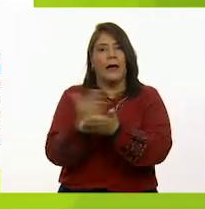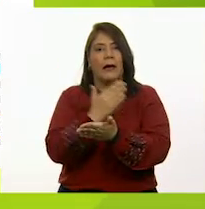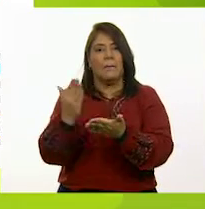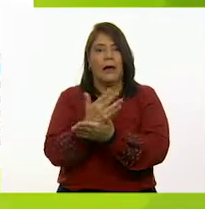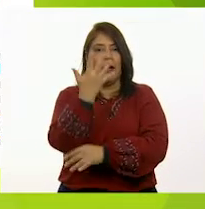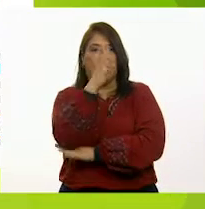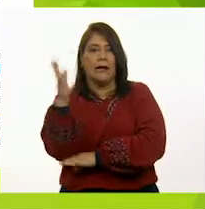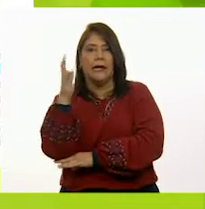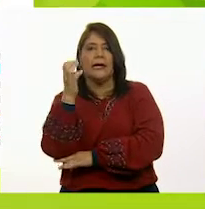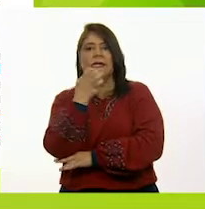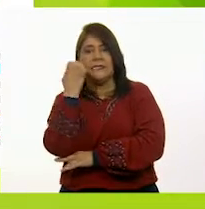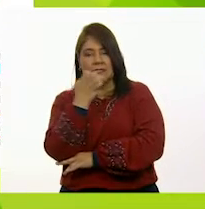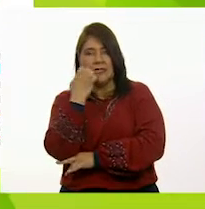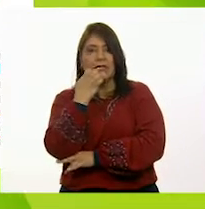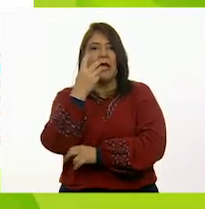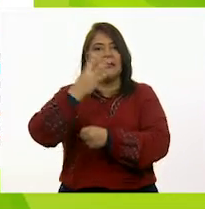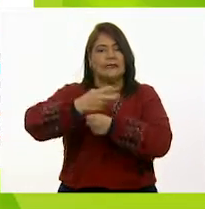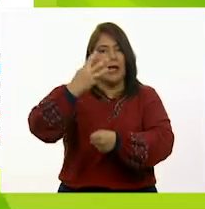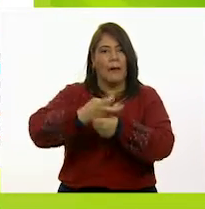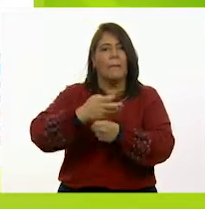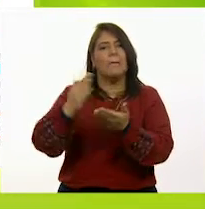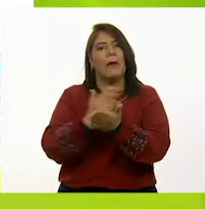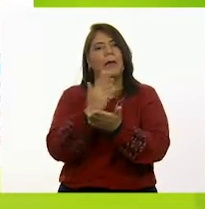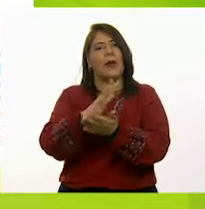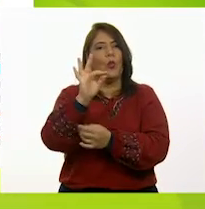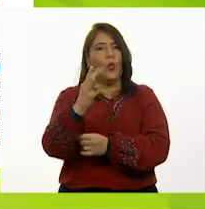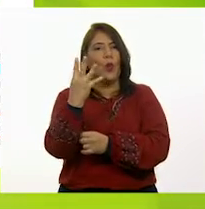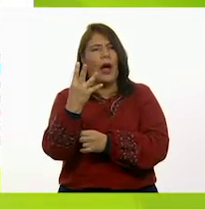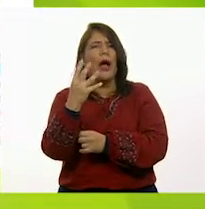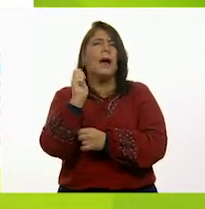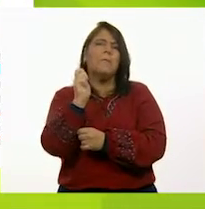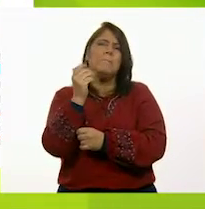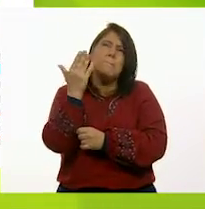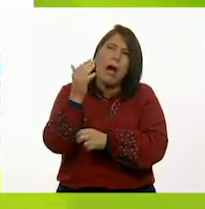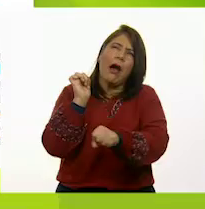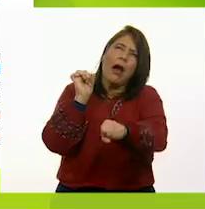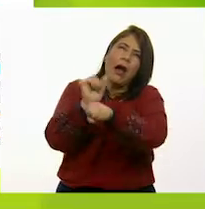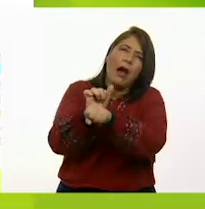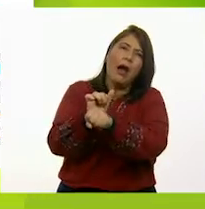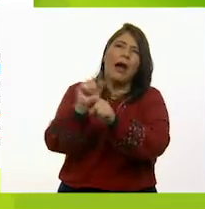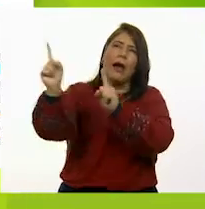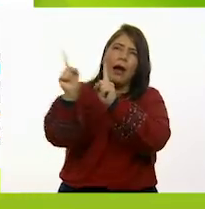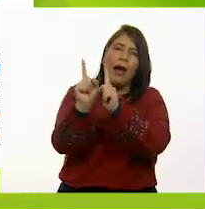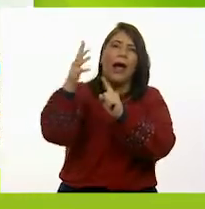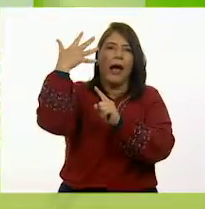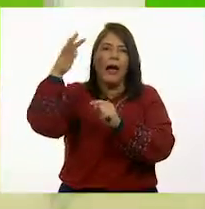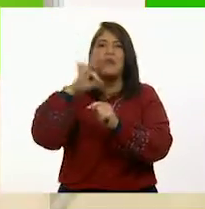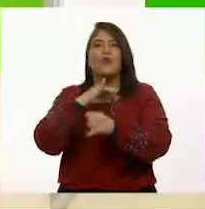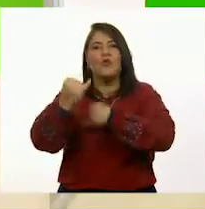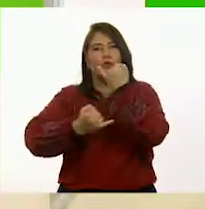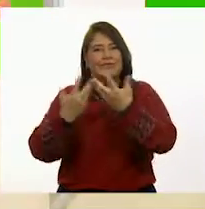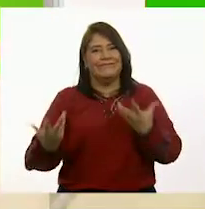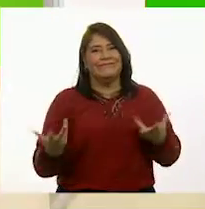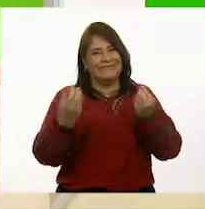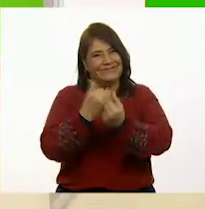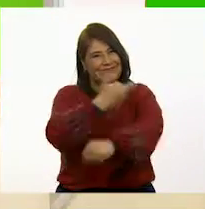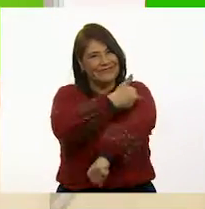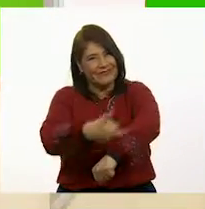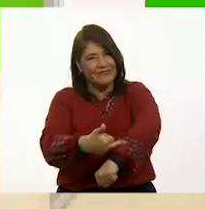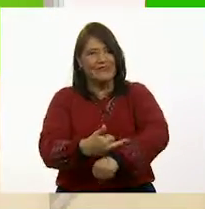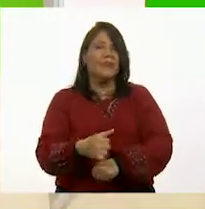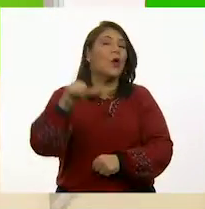tercer grado, página 44. Pide a un adulto que te explique las instrucciones y juega con tu familia. El día de